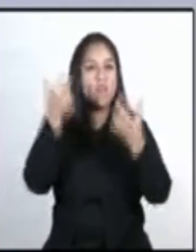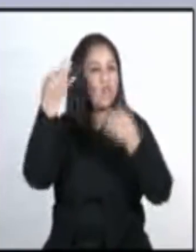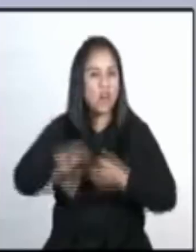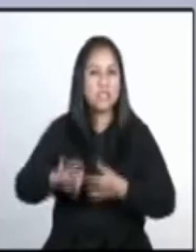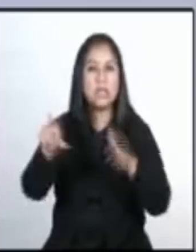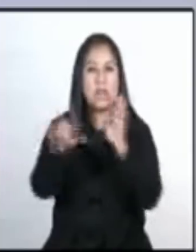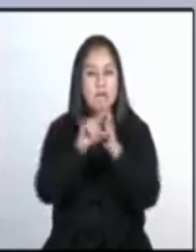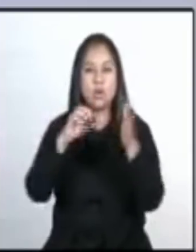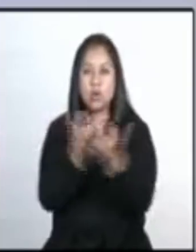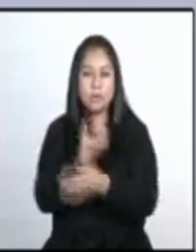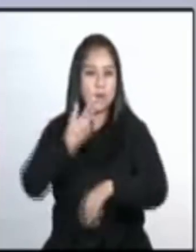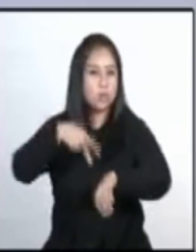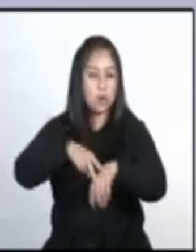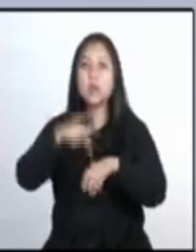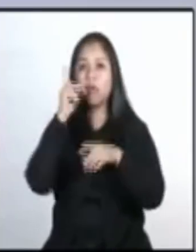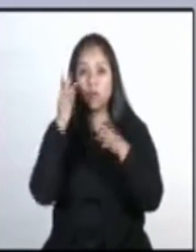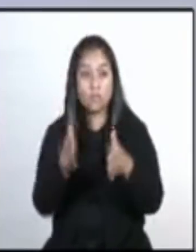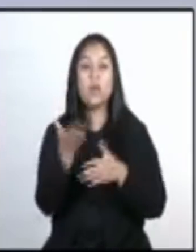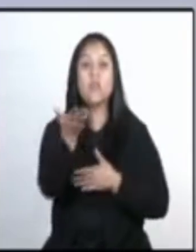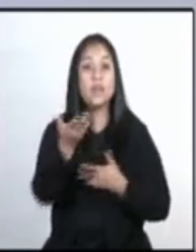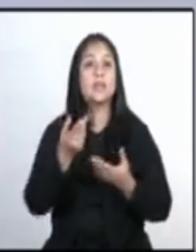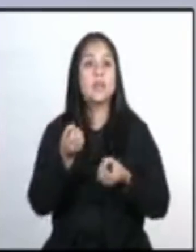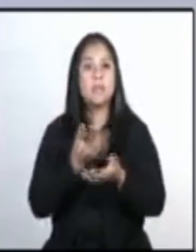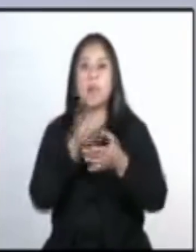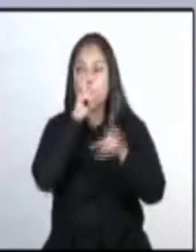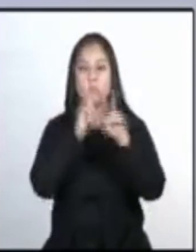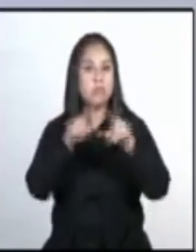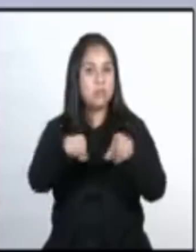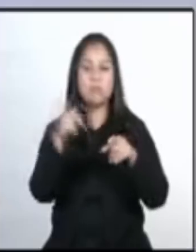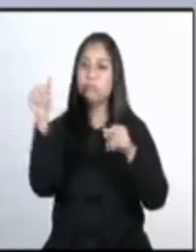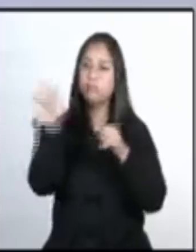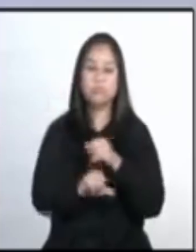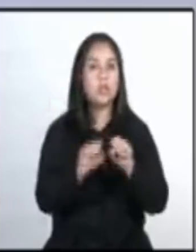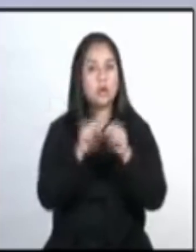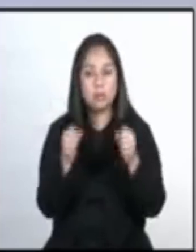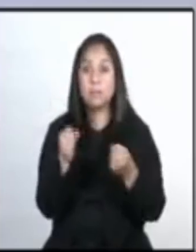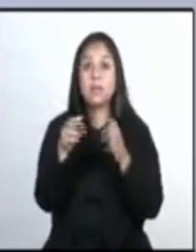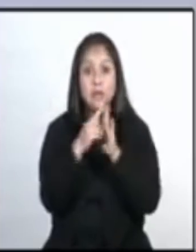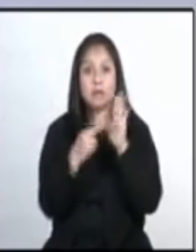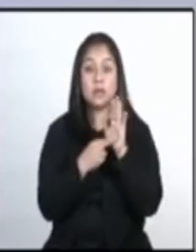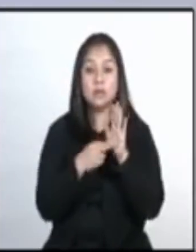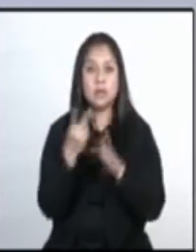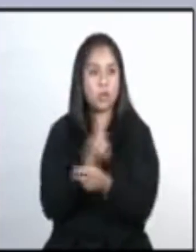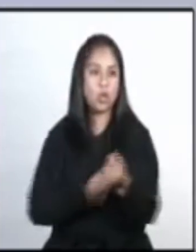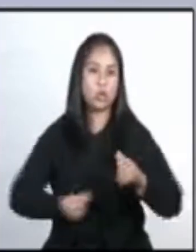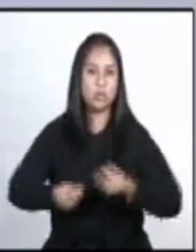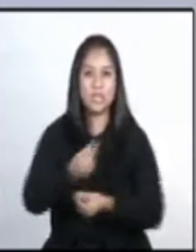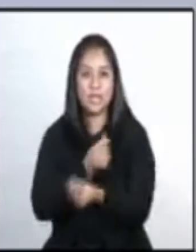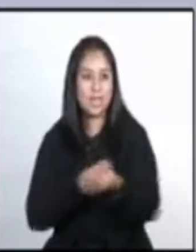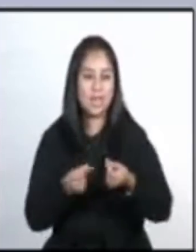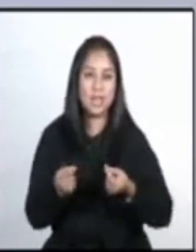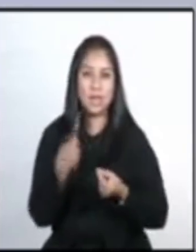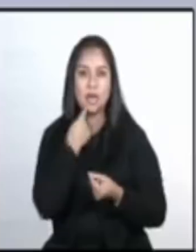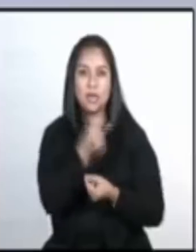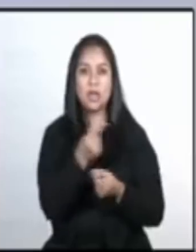económicas naturales de la oferta y la demanda o quebrare las condiciones ordinarias del mercado, produciendo mediante estos manejos